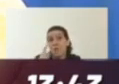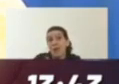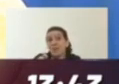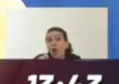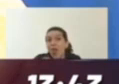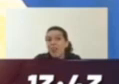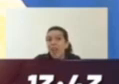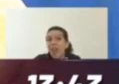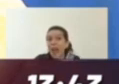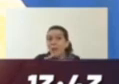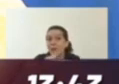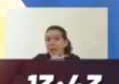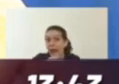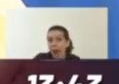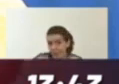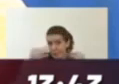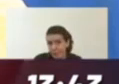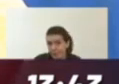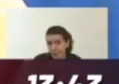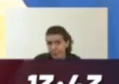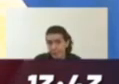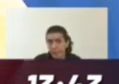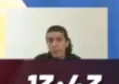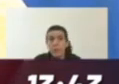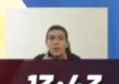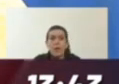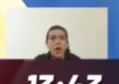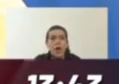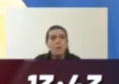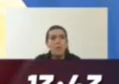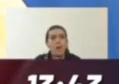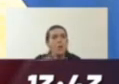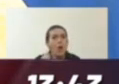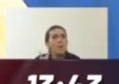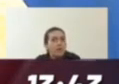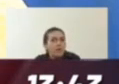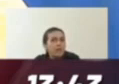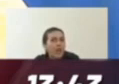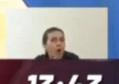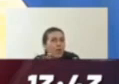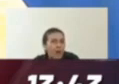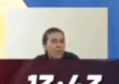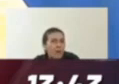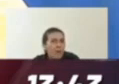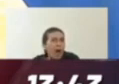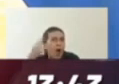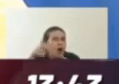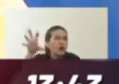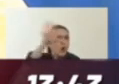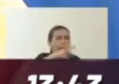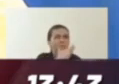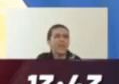como que el problema ha empezado a irradiar a otros lugares. Irradia al sur de Santa